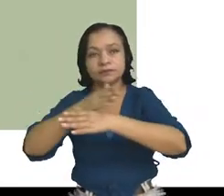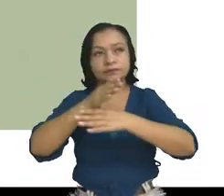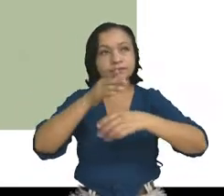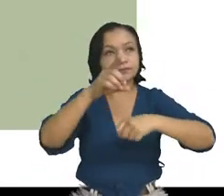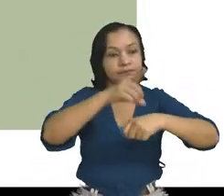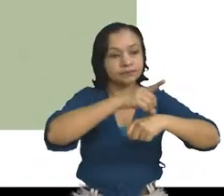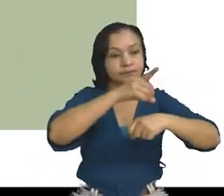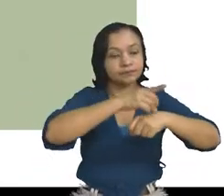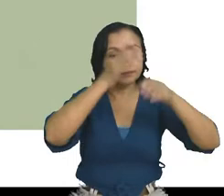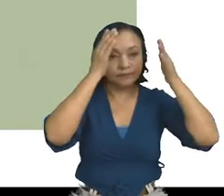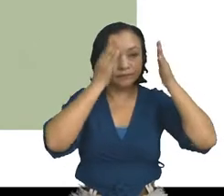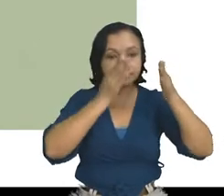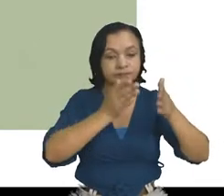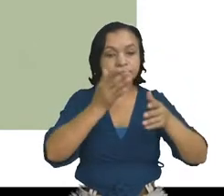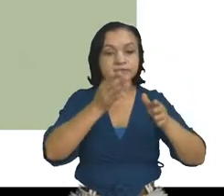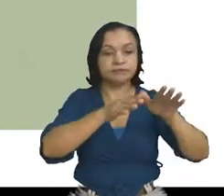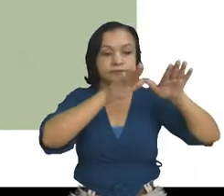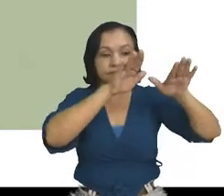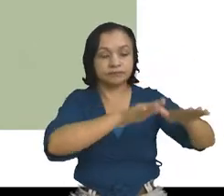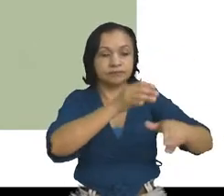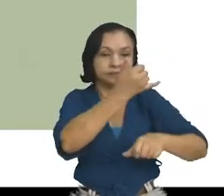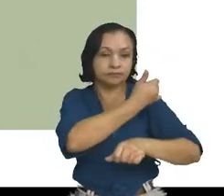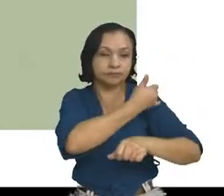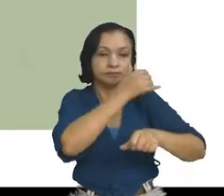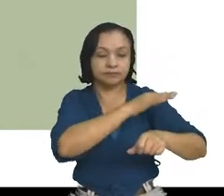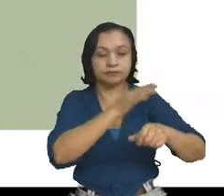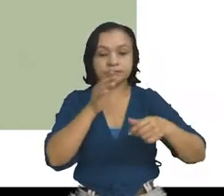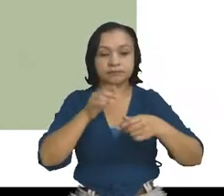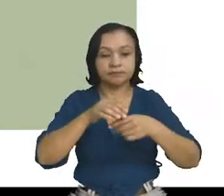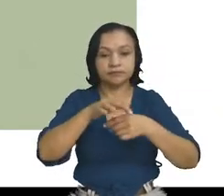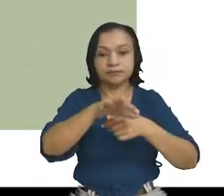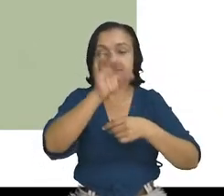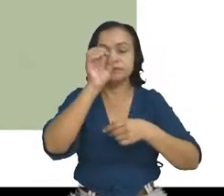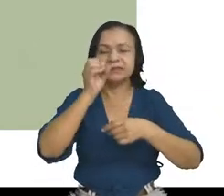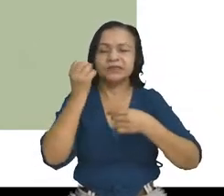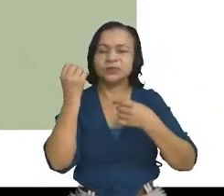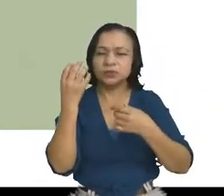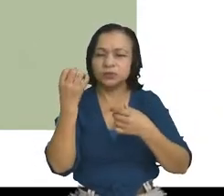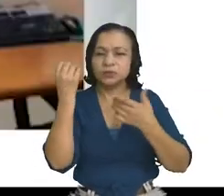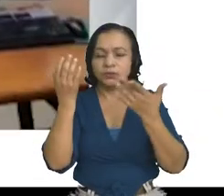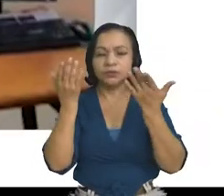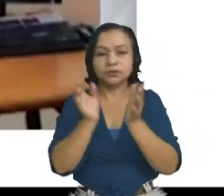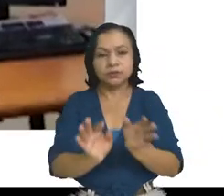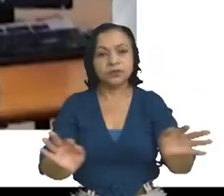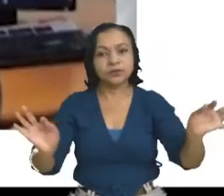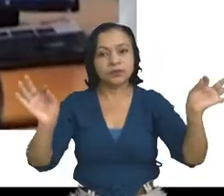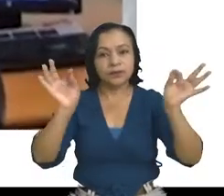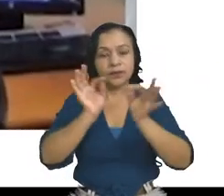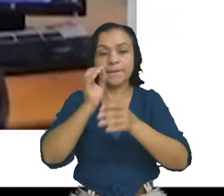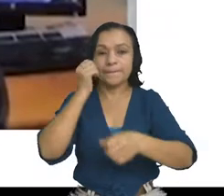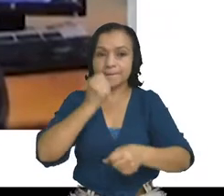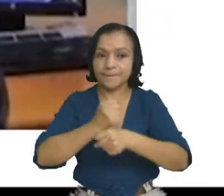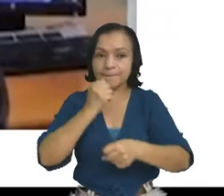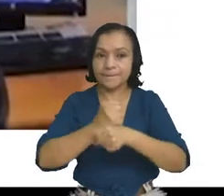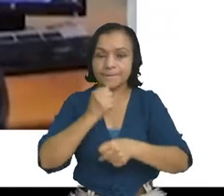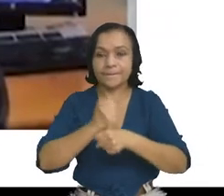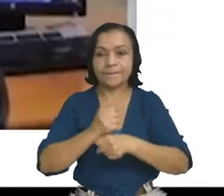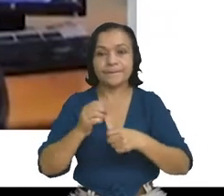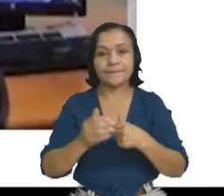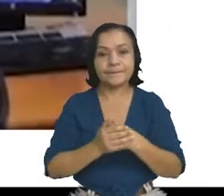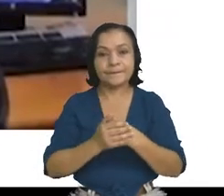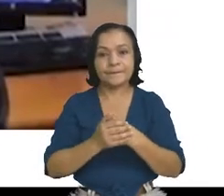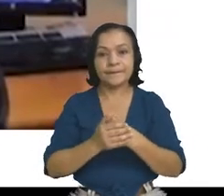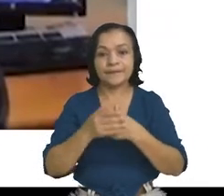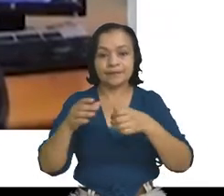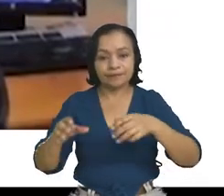externa, tiene el área de hospitalización, la clínica holística del dolor, que es un aspecto muy importante para trabajarlo, va a tener los talleres